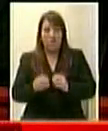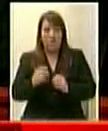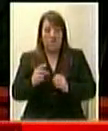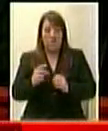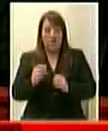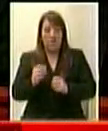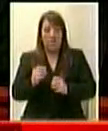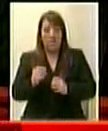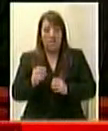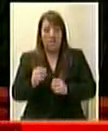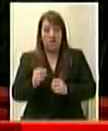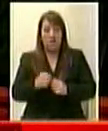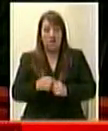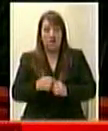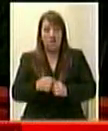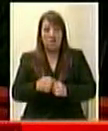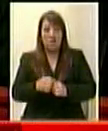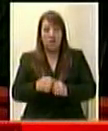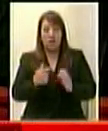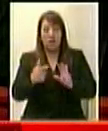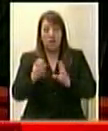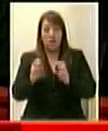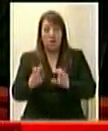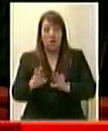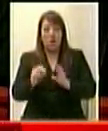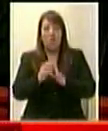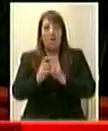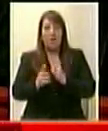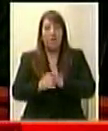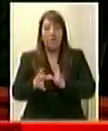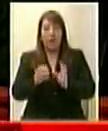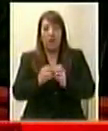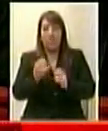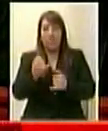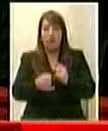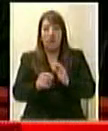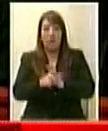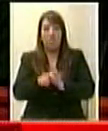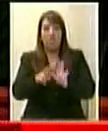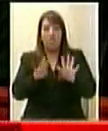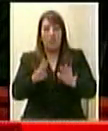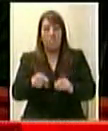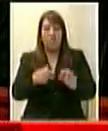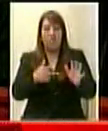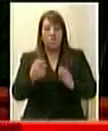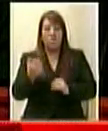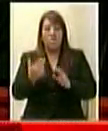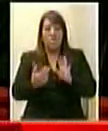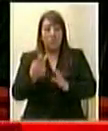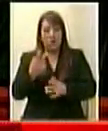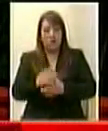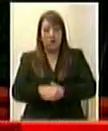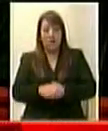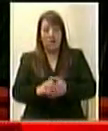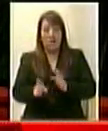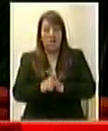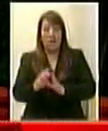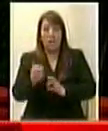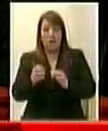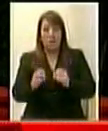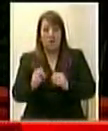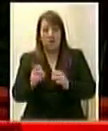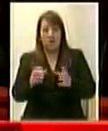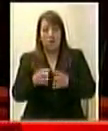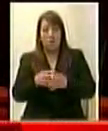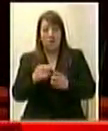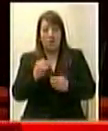de la 108ª disposición complementaria y final de la ley 29.812, ley de presupuesto del